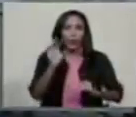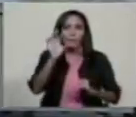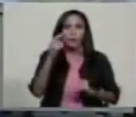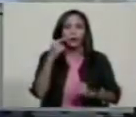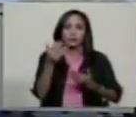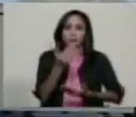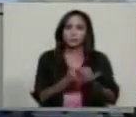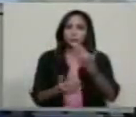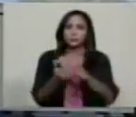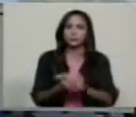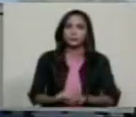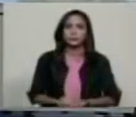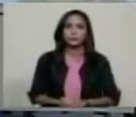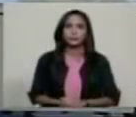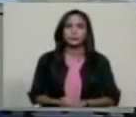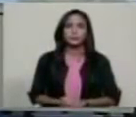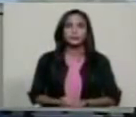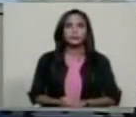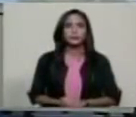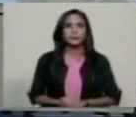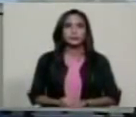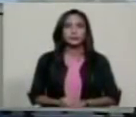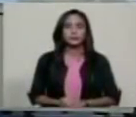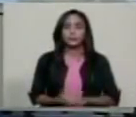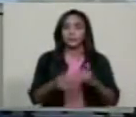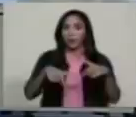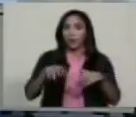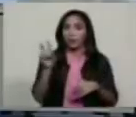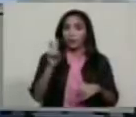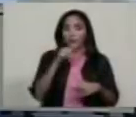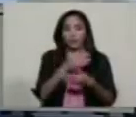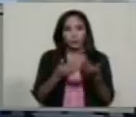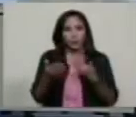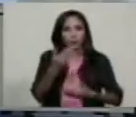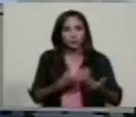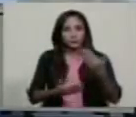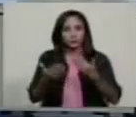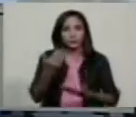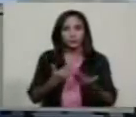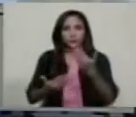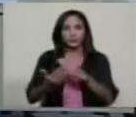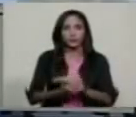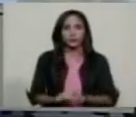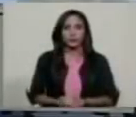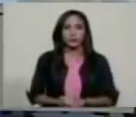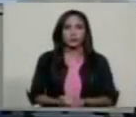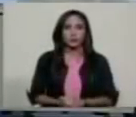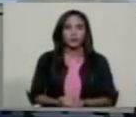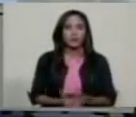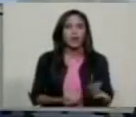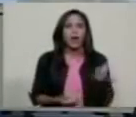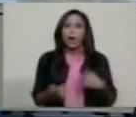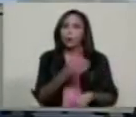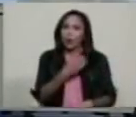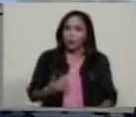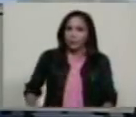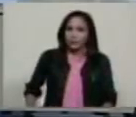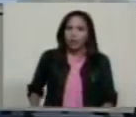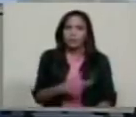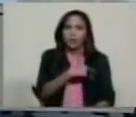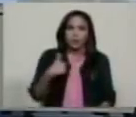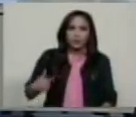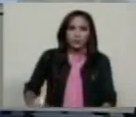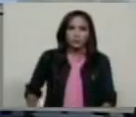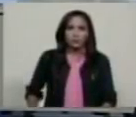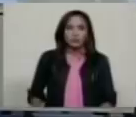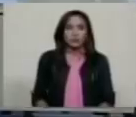compartimos plenamente. Desde Venezuela compartimos plenamente el concepto del presidente Xi Jinping,